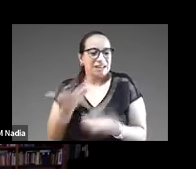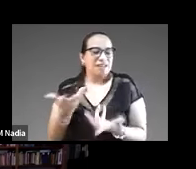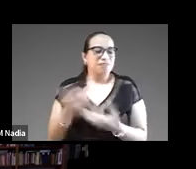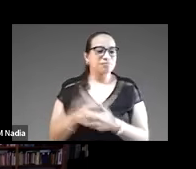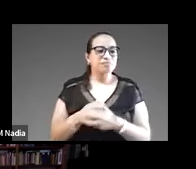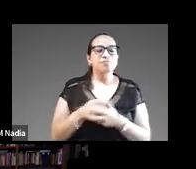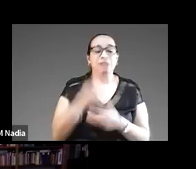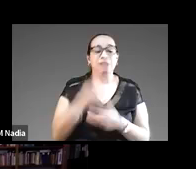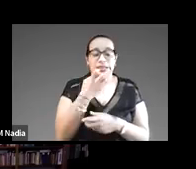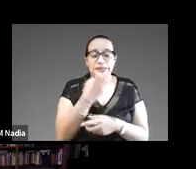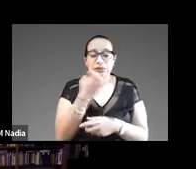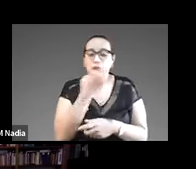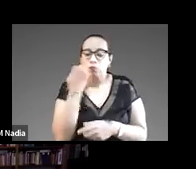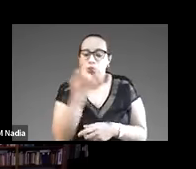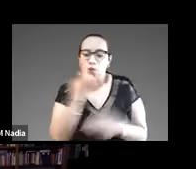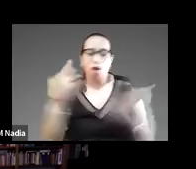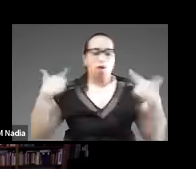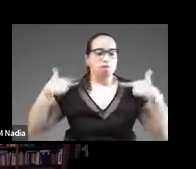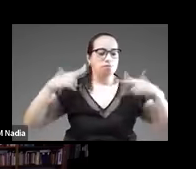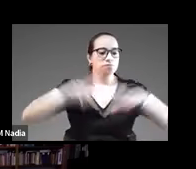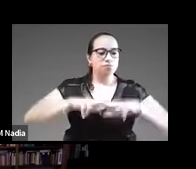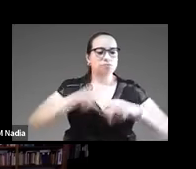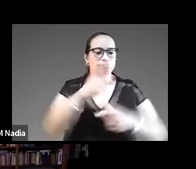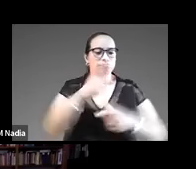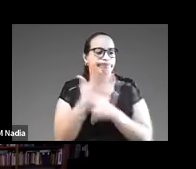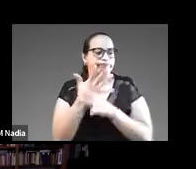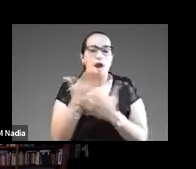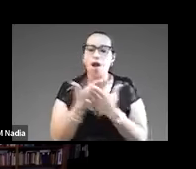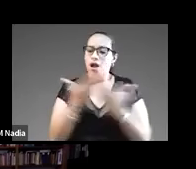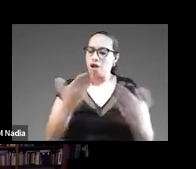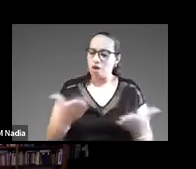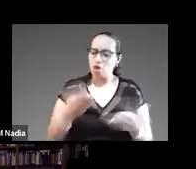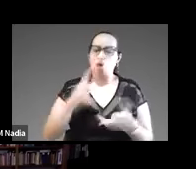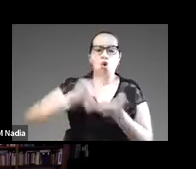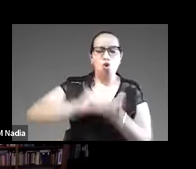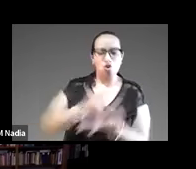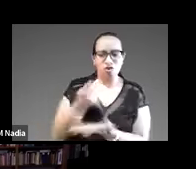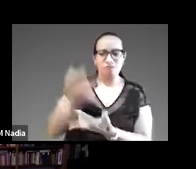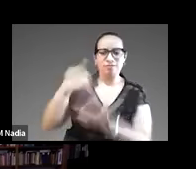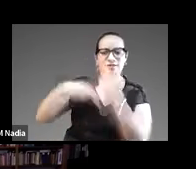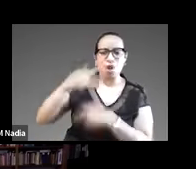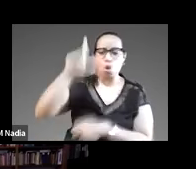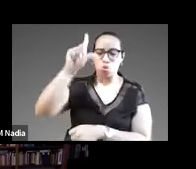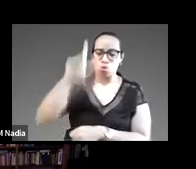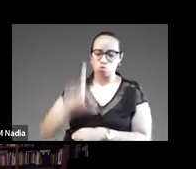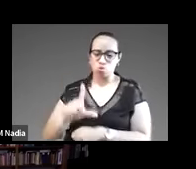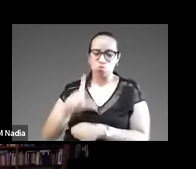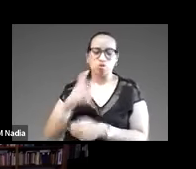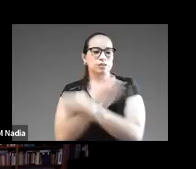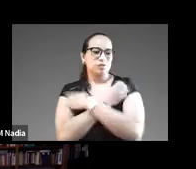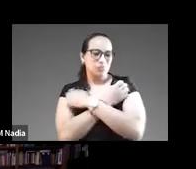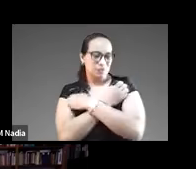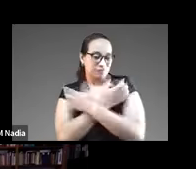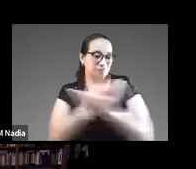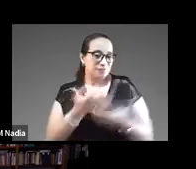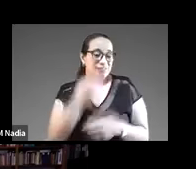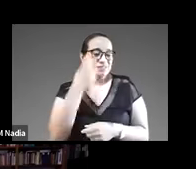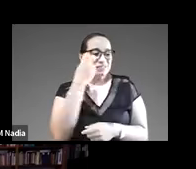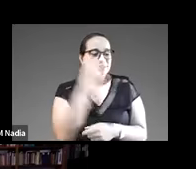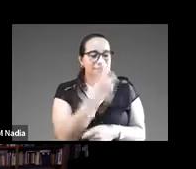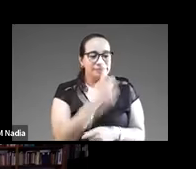las escuelas, los profesores digan, ahora sí que vuelva el lunes por la educación. ¿No? Y eso